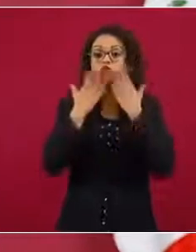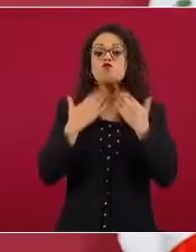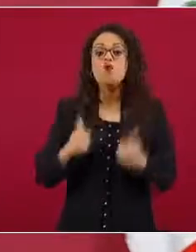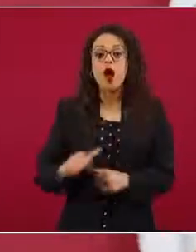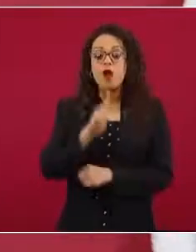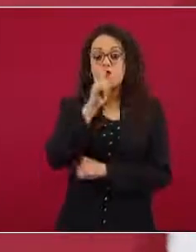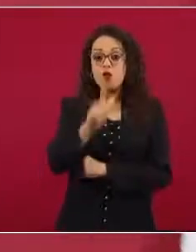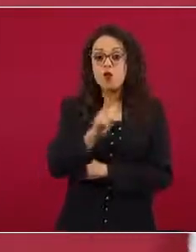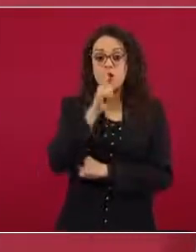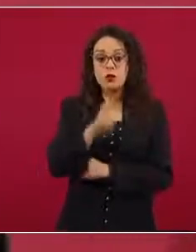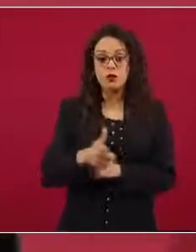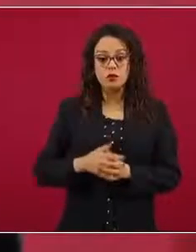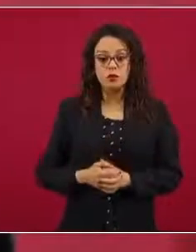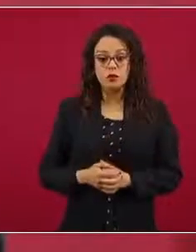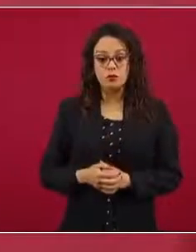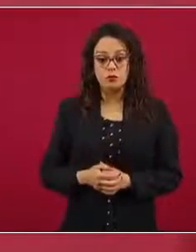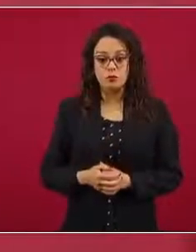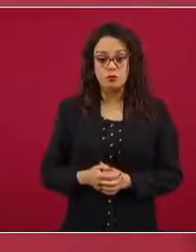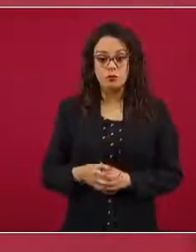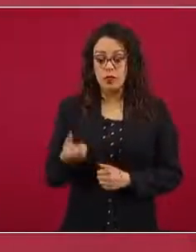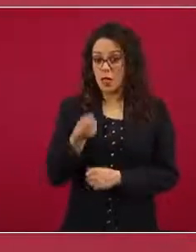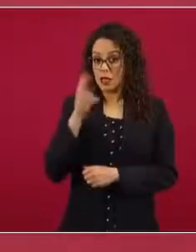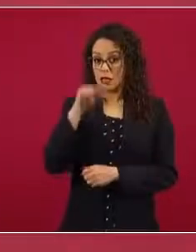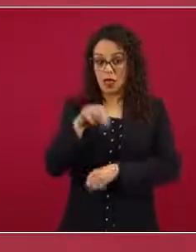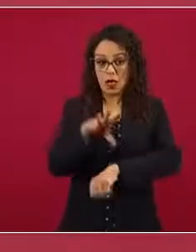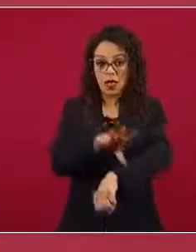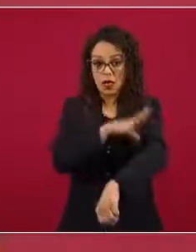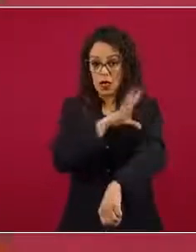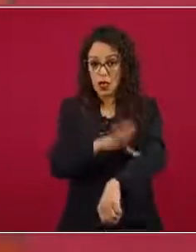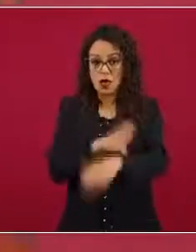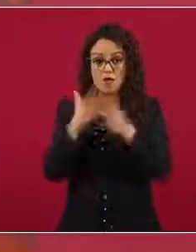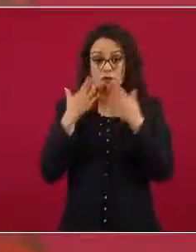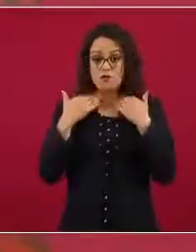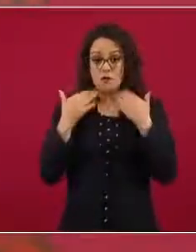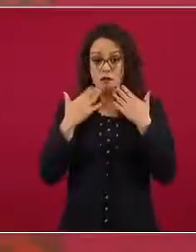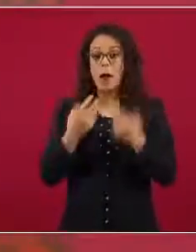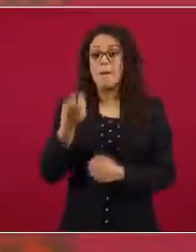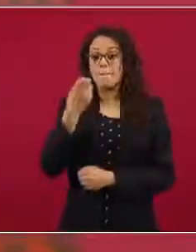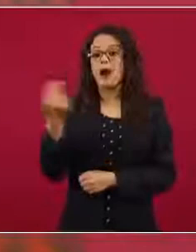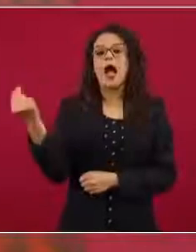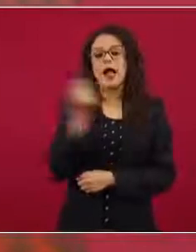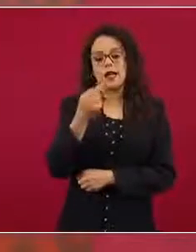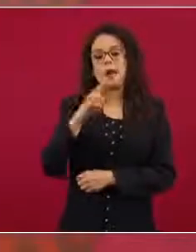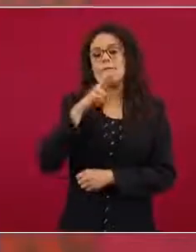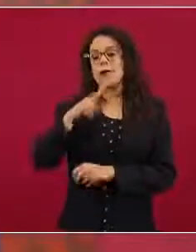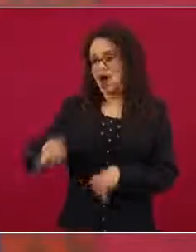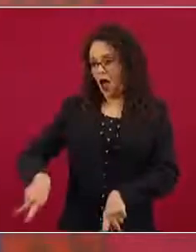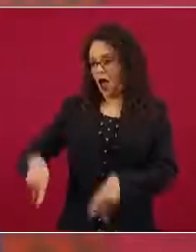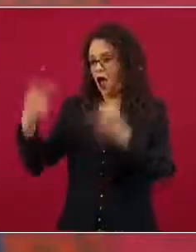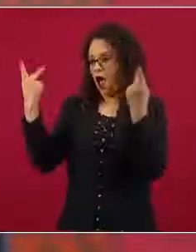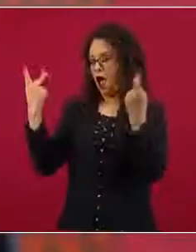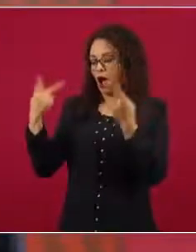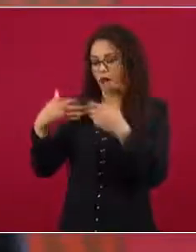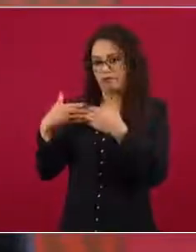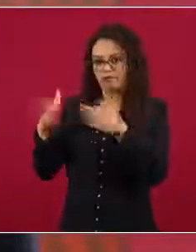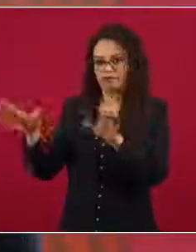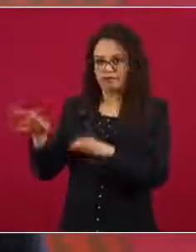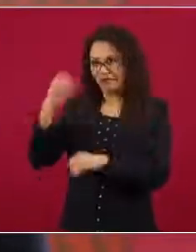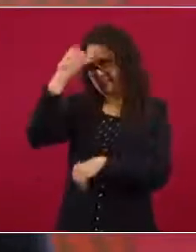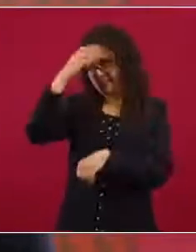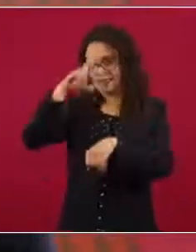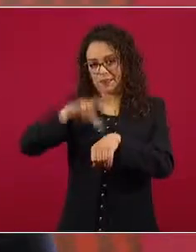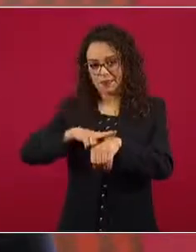nos íbamos a quedar sin energía eléctrica. Por lo mismo, era necesario abrir el mercado, que fue lo que